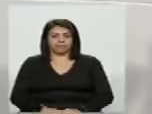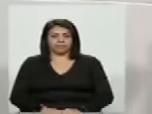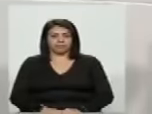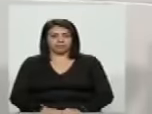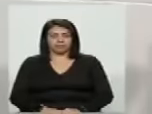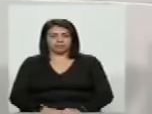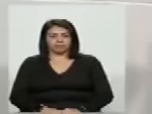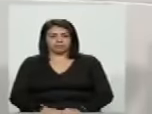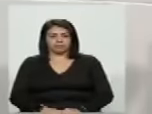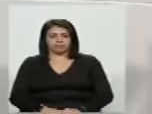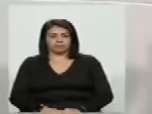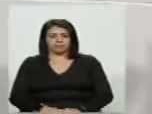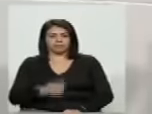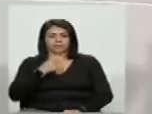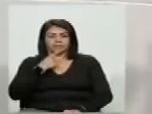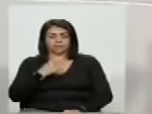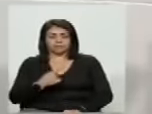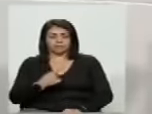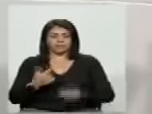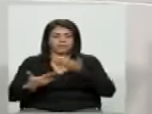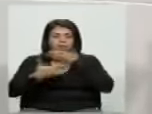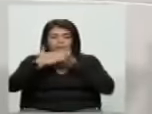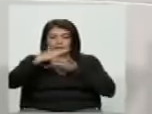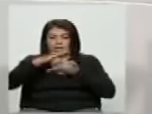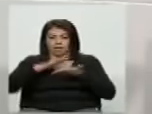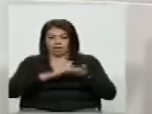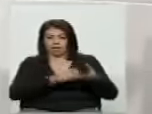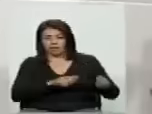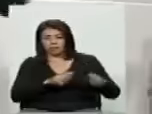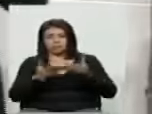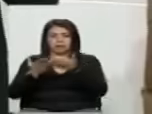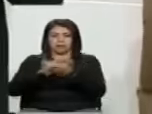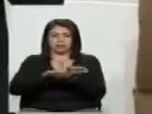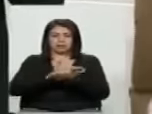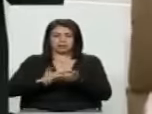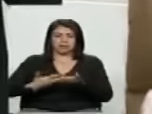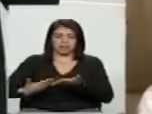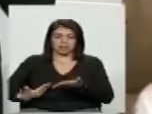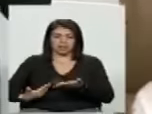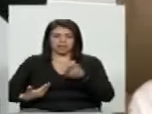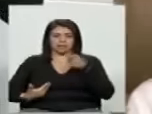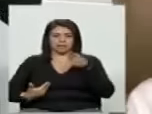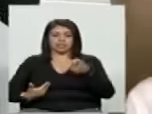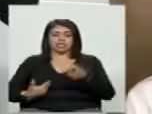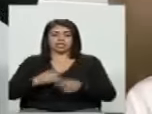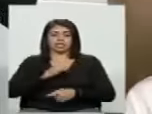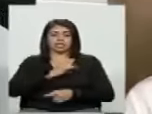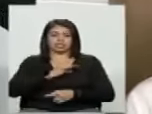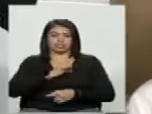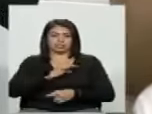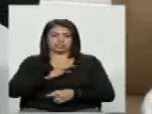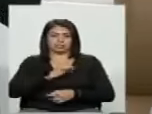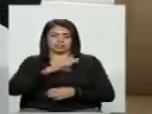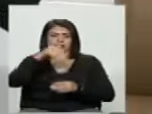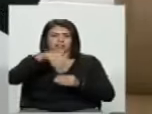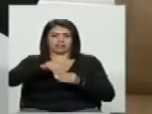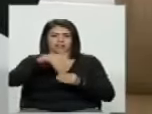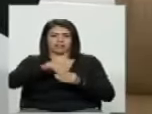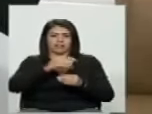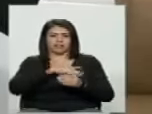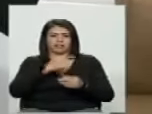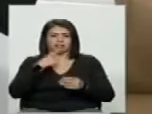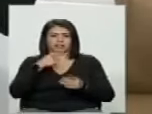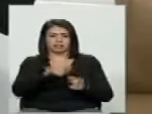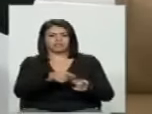Tengo ganas de escribir una carta al presidente de Chile para que me mande las actas de las elecciones de Chile.